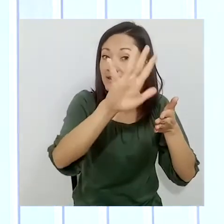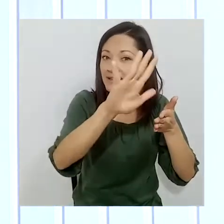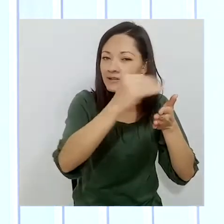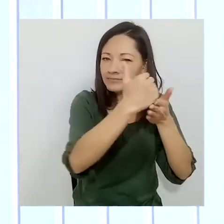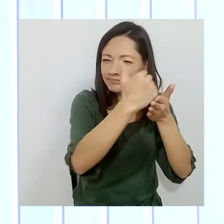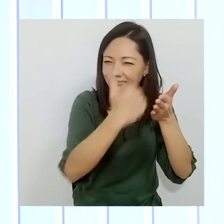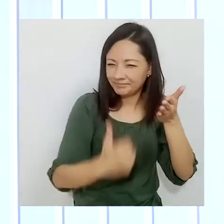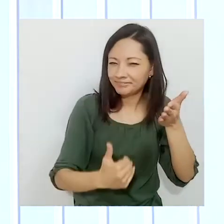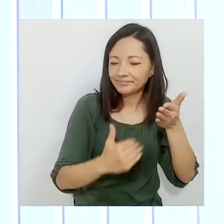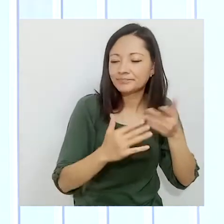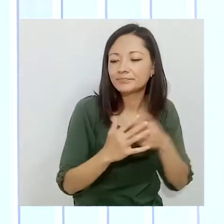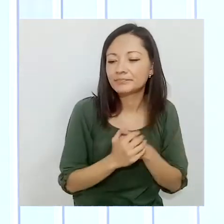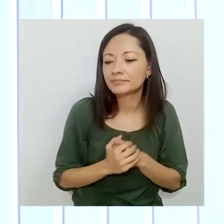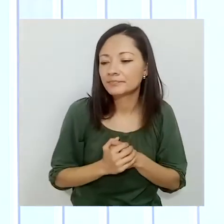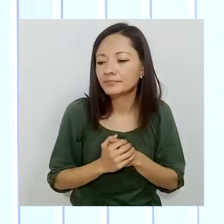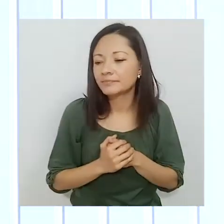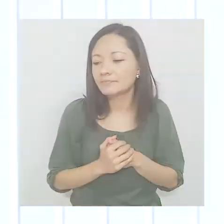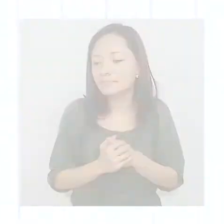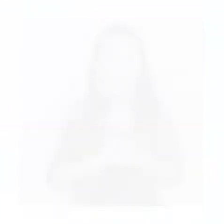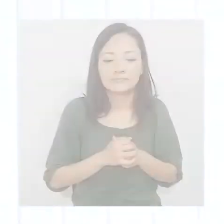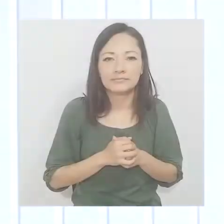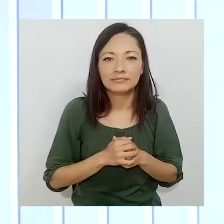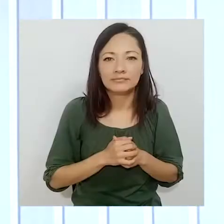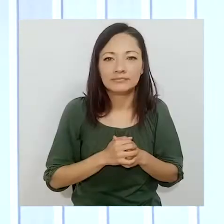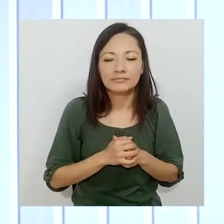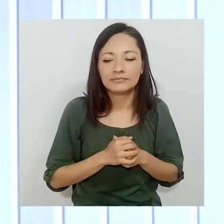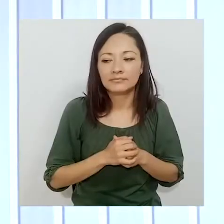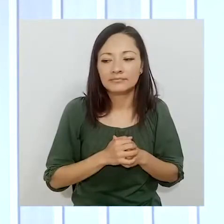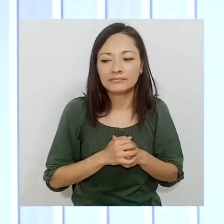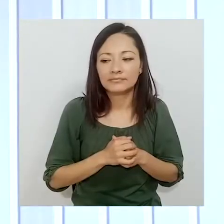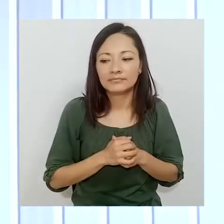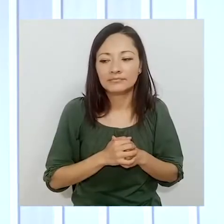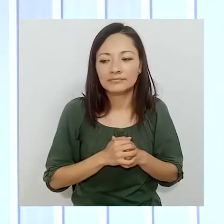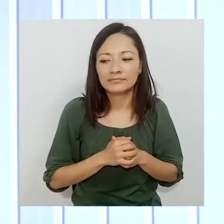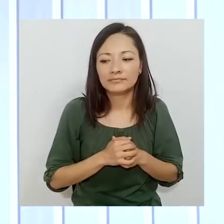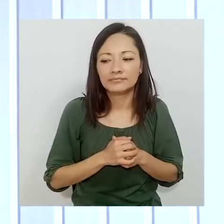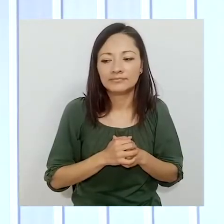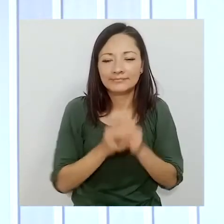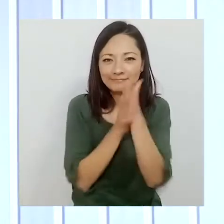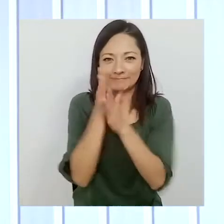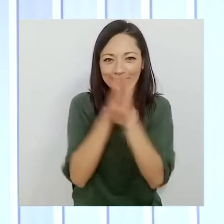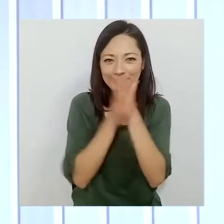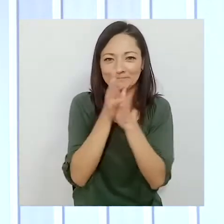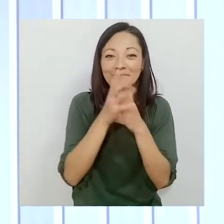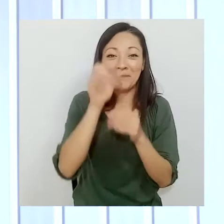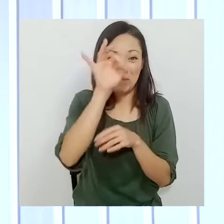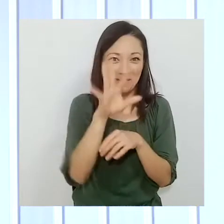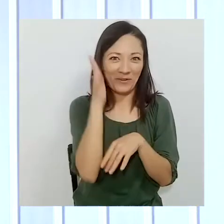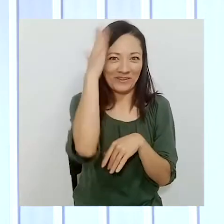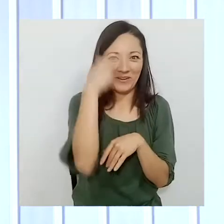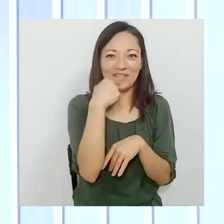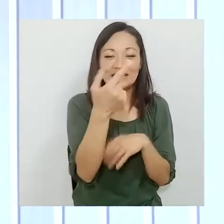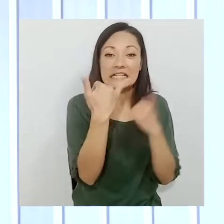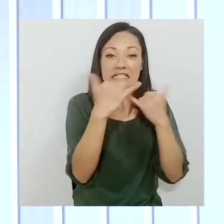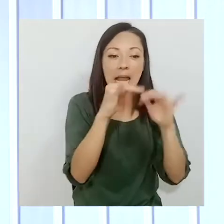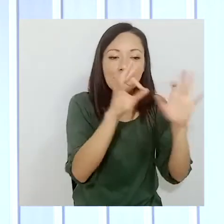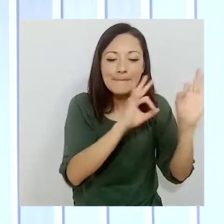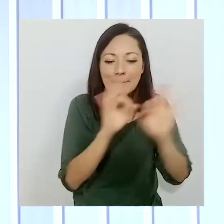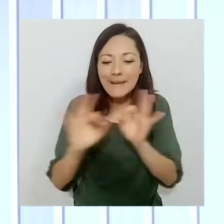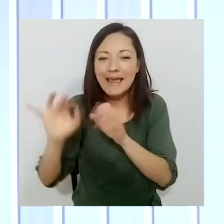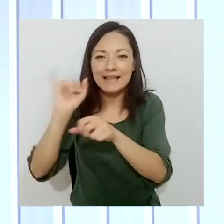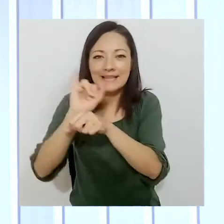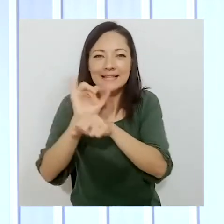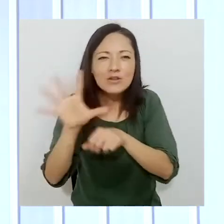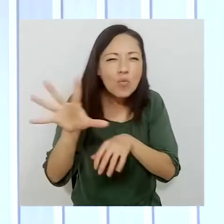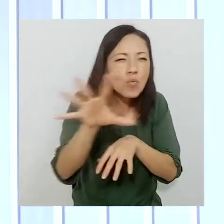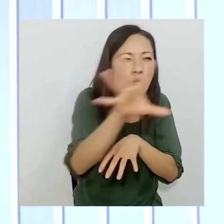versículo 15 en adelante. Estamos preparando toda la iglesia para el momento cuando nos encontremos otra vez, ¿no? Cuando